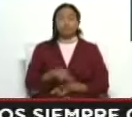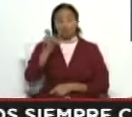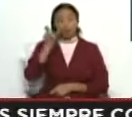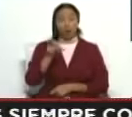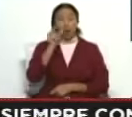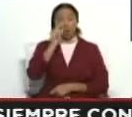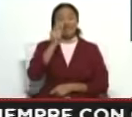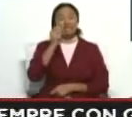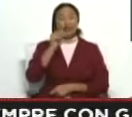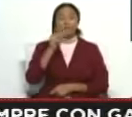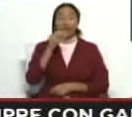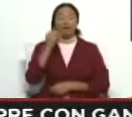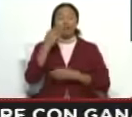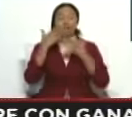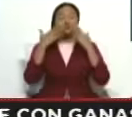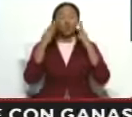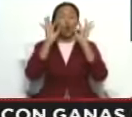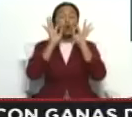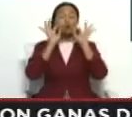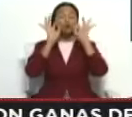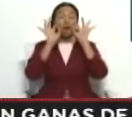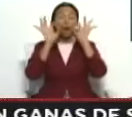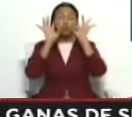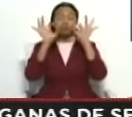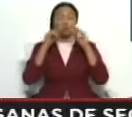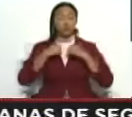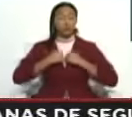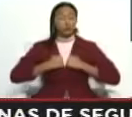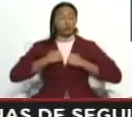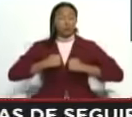Samar, pero a la vez